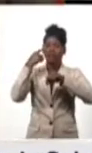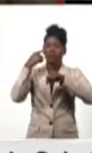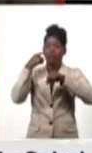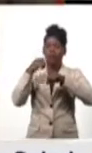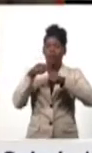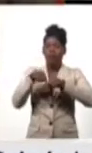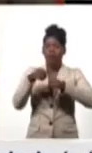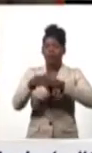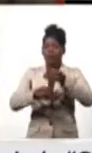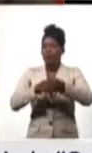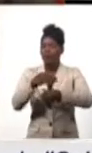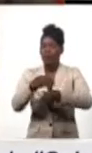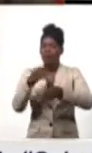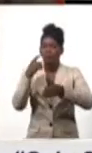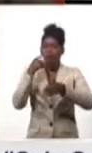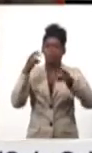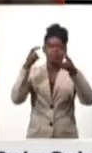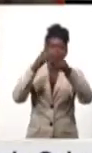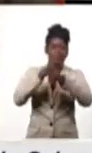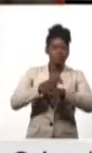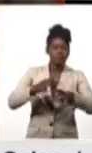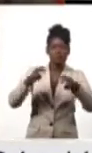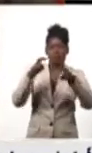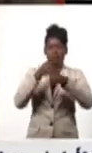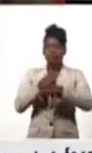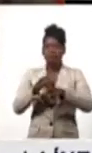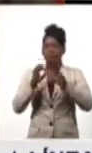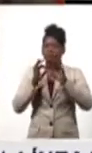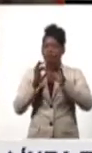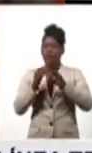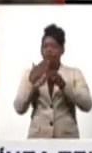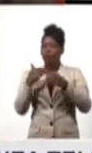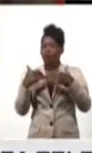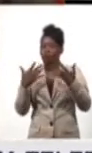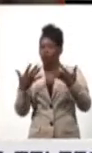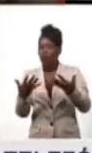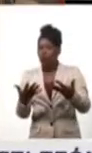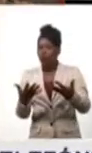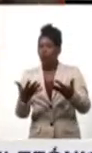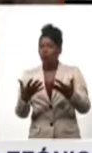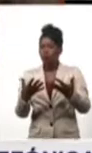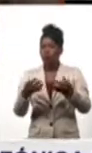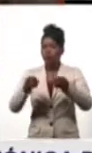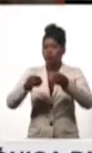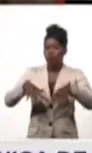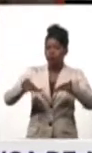actualización en estos momentos para visualizar los escenarios futuros del